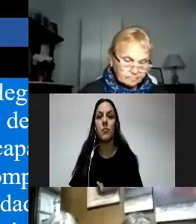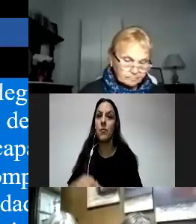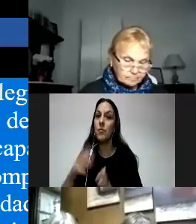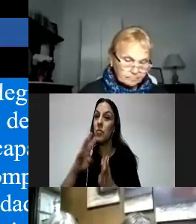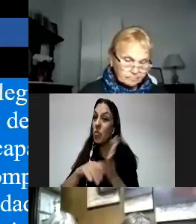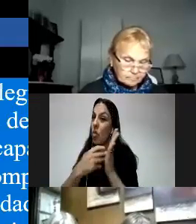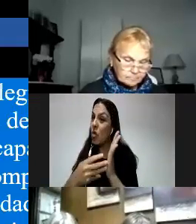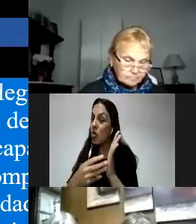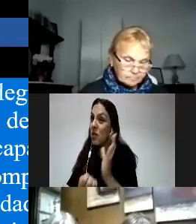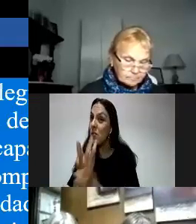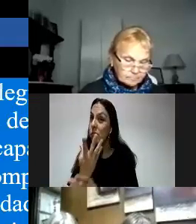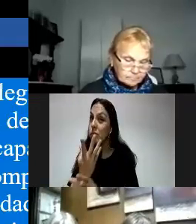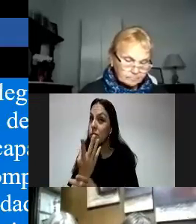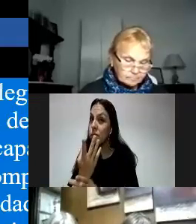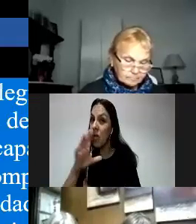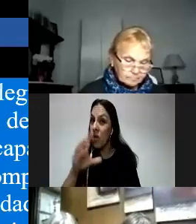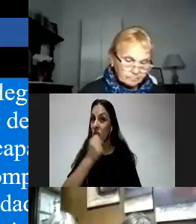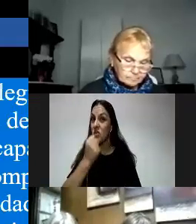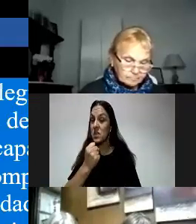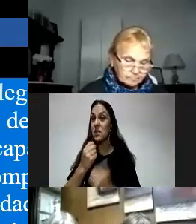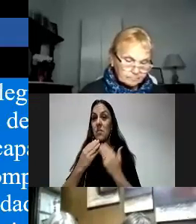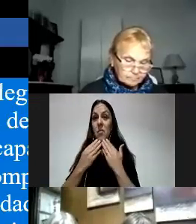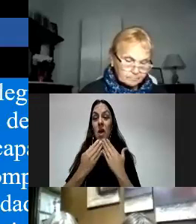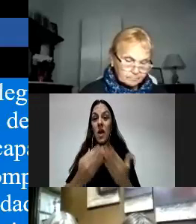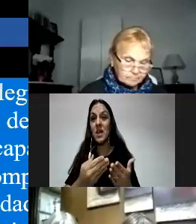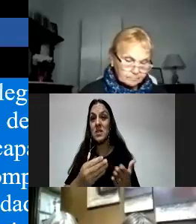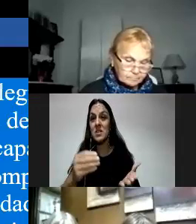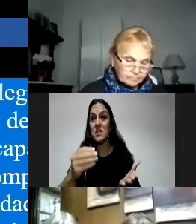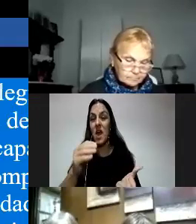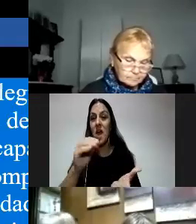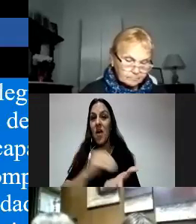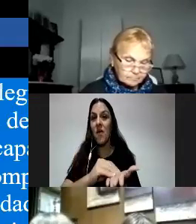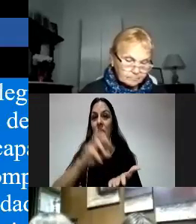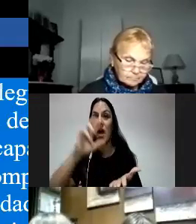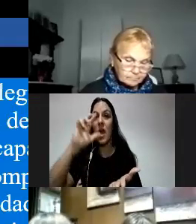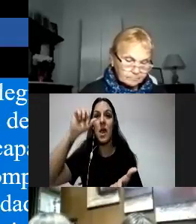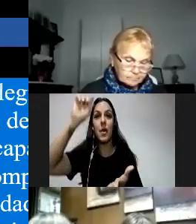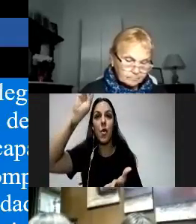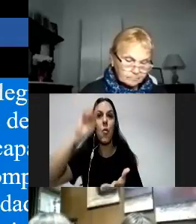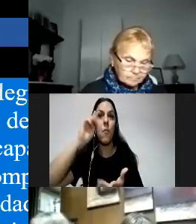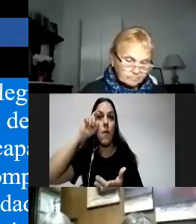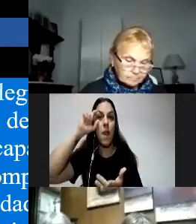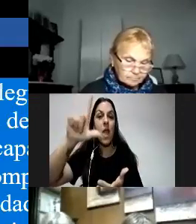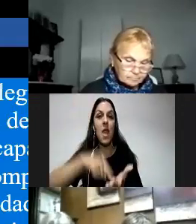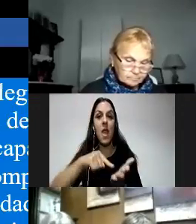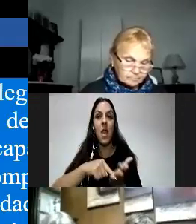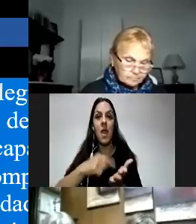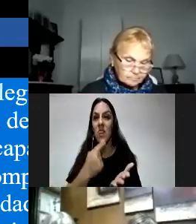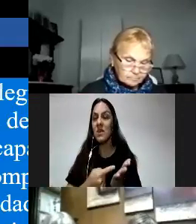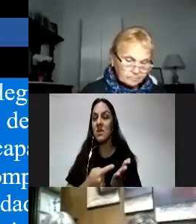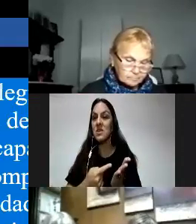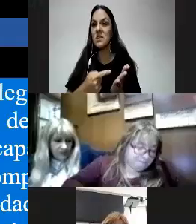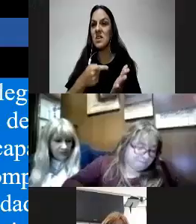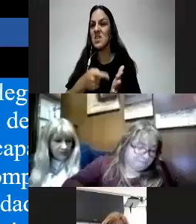la habíamos conseguido por intermedio de la doctora Roulet, que decía que no era un